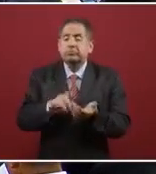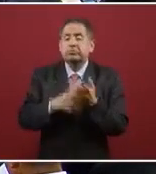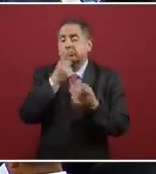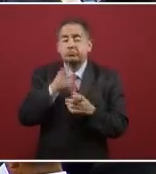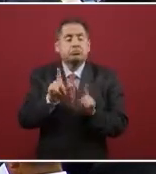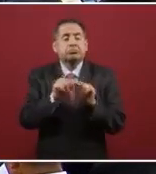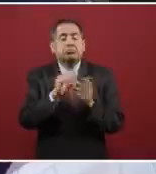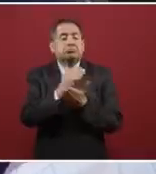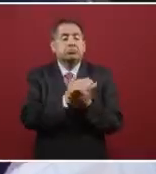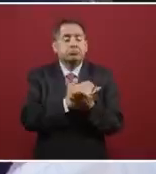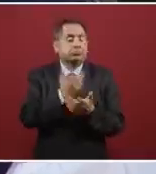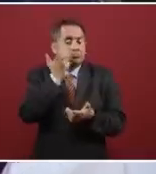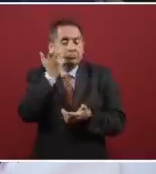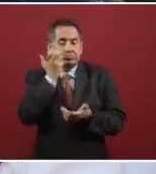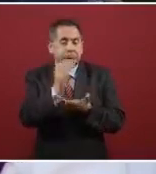de